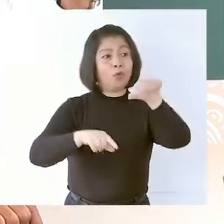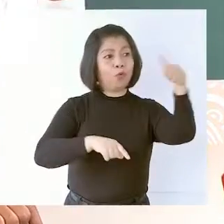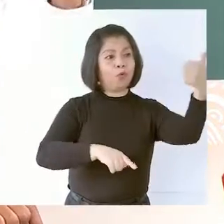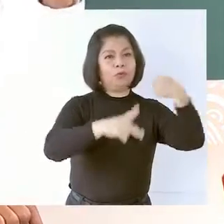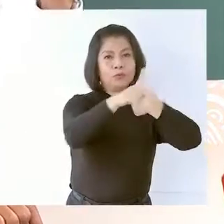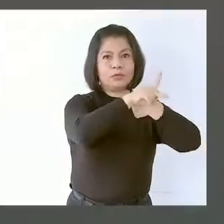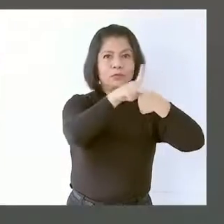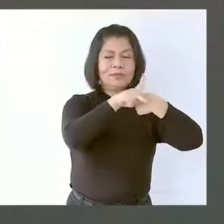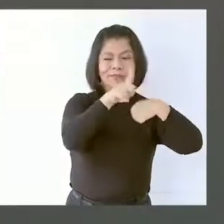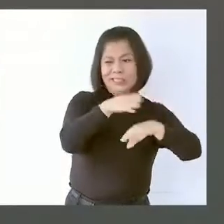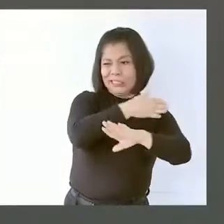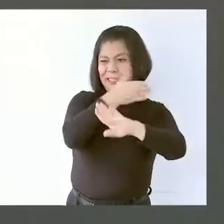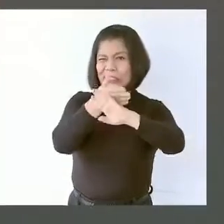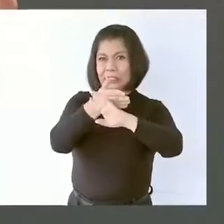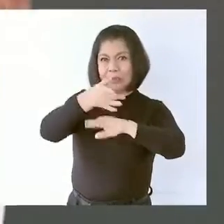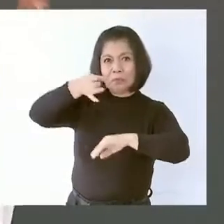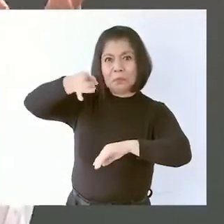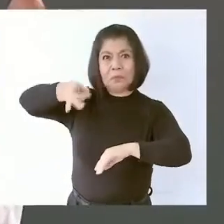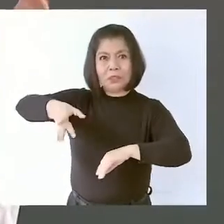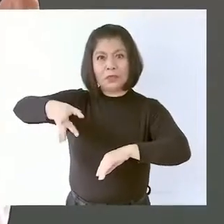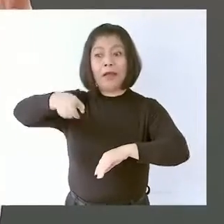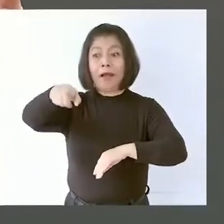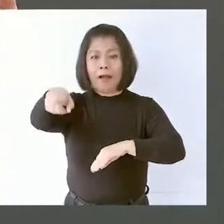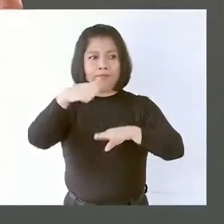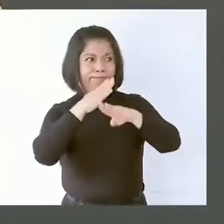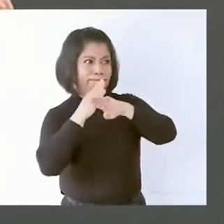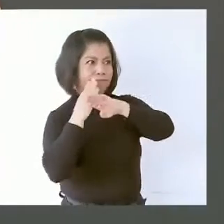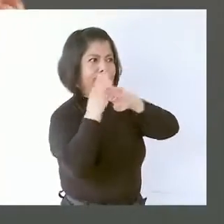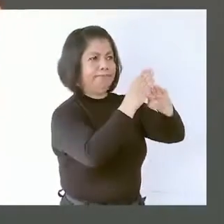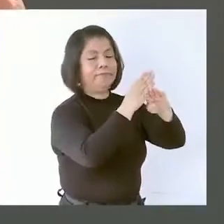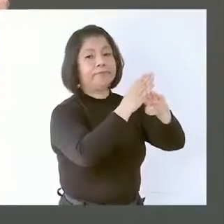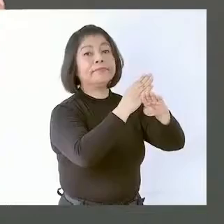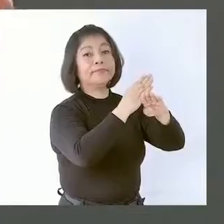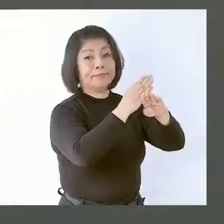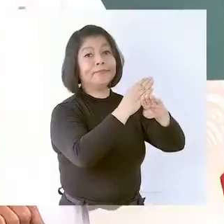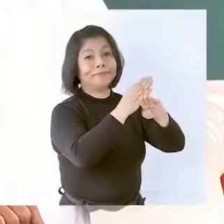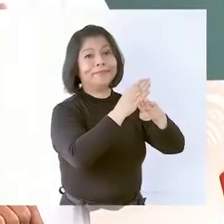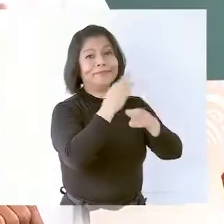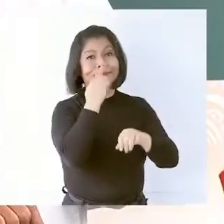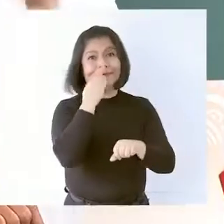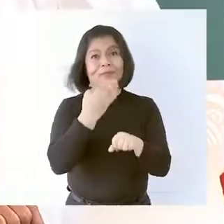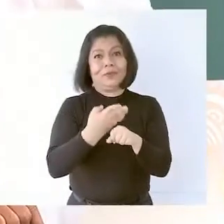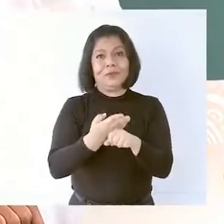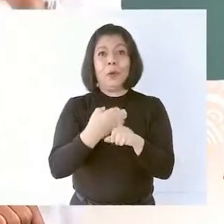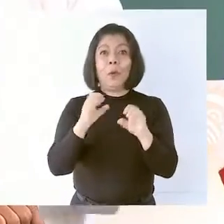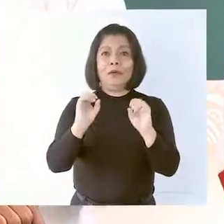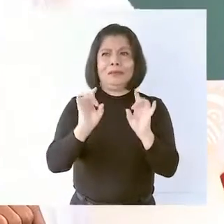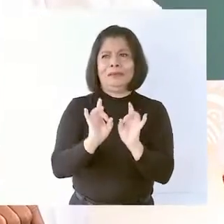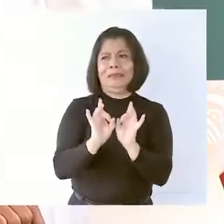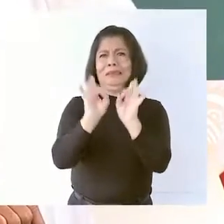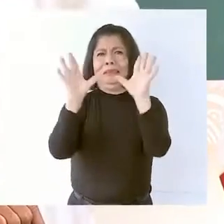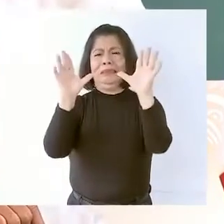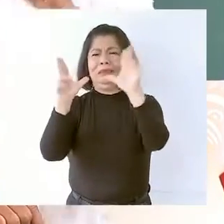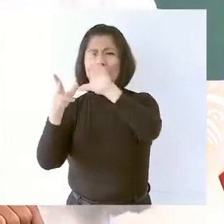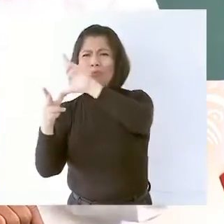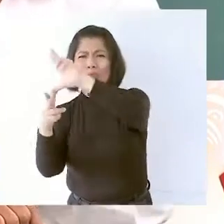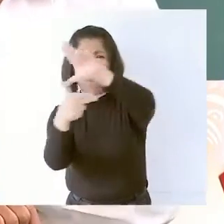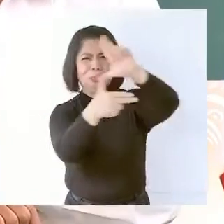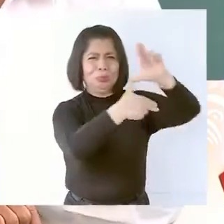ayudar a la población, como lo hacen en casos de desastre, pero también